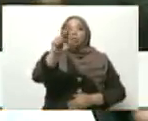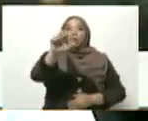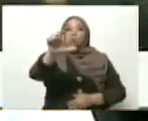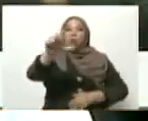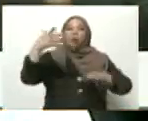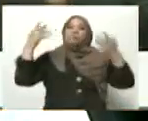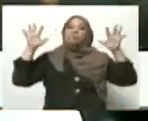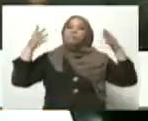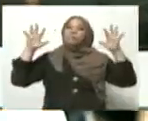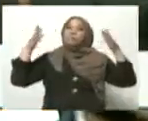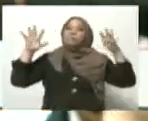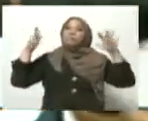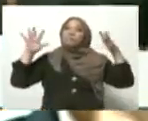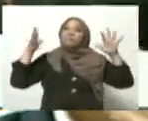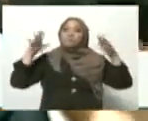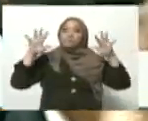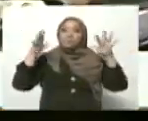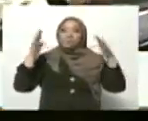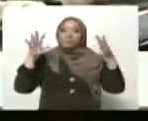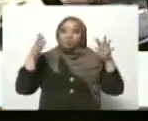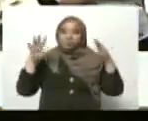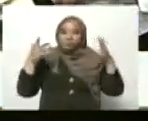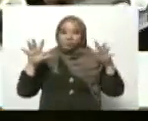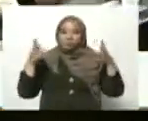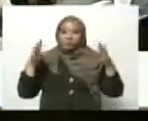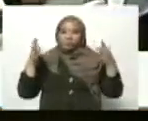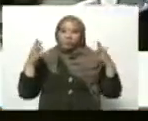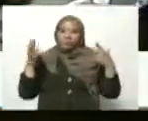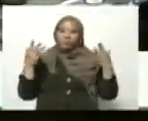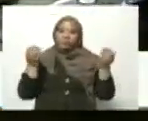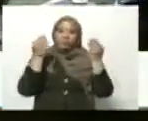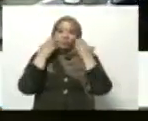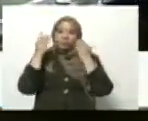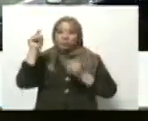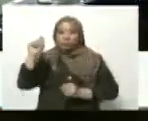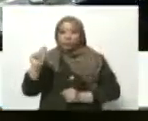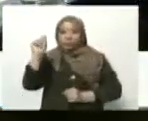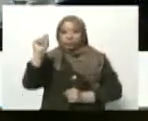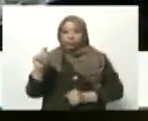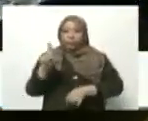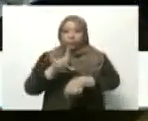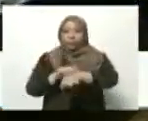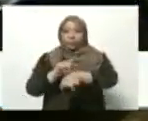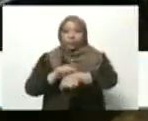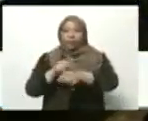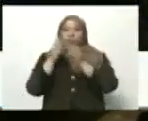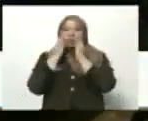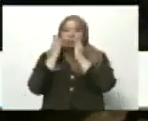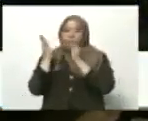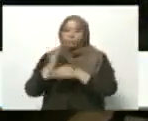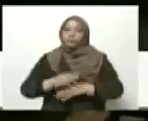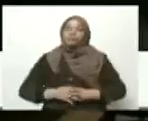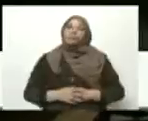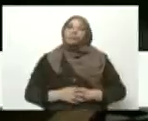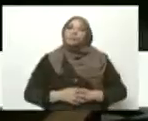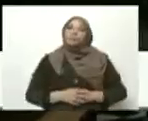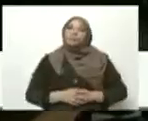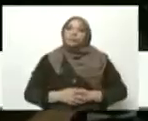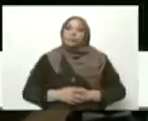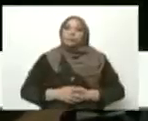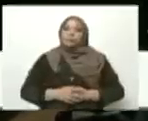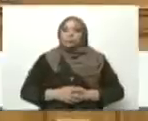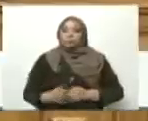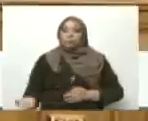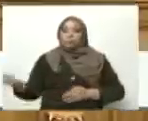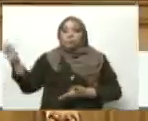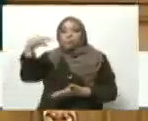Autorizado por el diputado presidente de la Asamblea Nacional, doctor Jorge Rodríguez, a visitar la tribuna